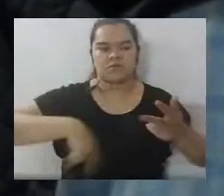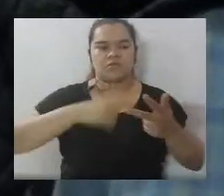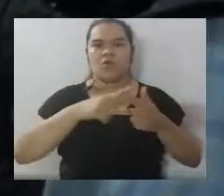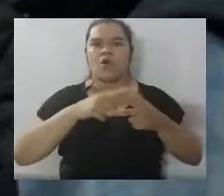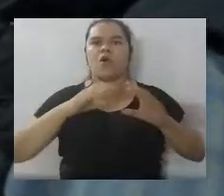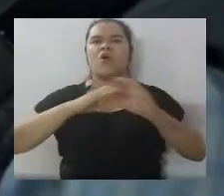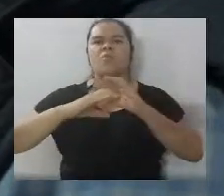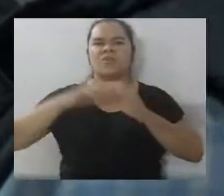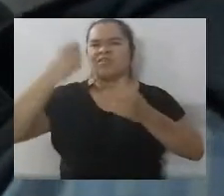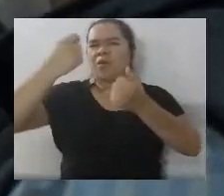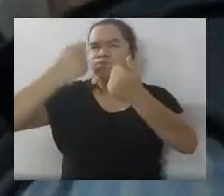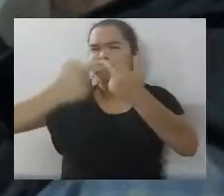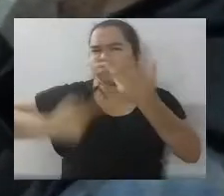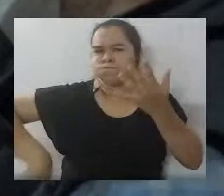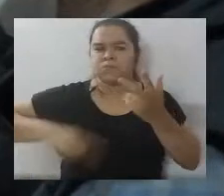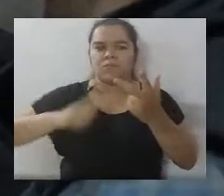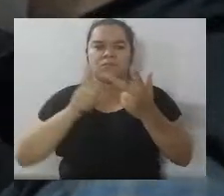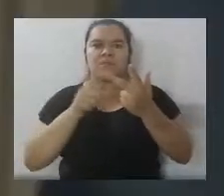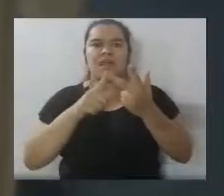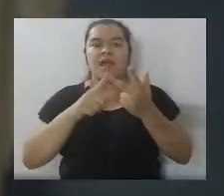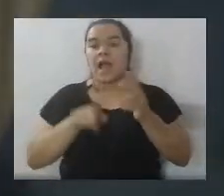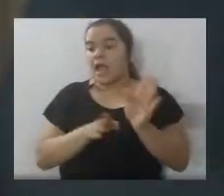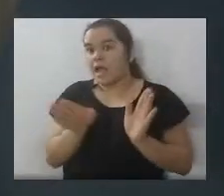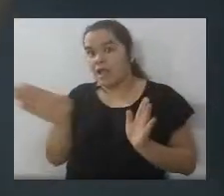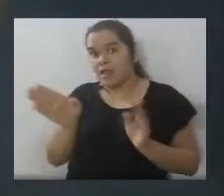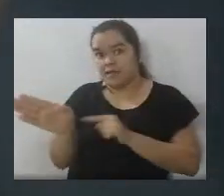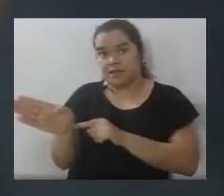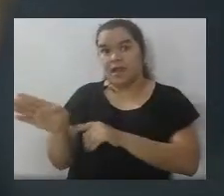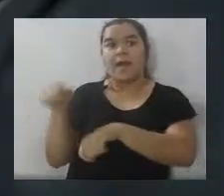las comunicaciones, en la parte de biomédica tenemos